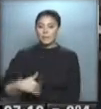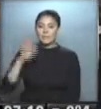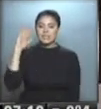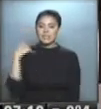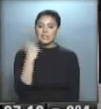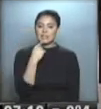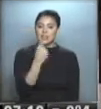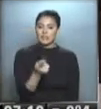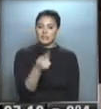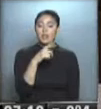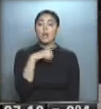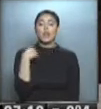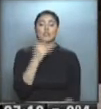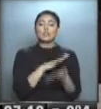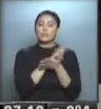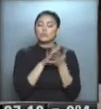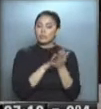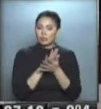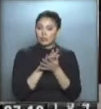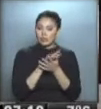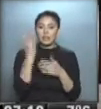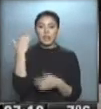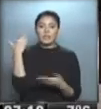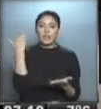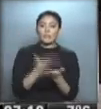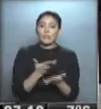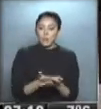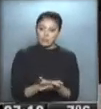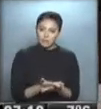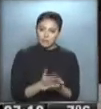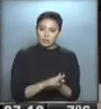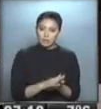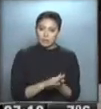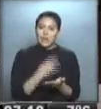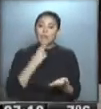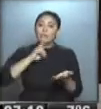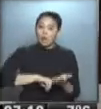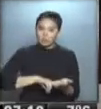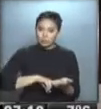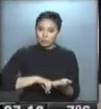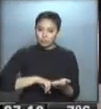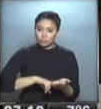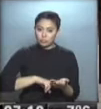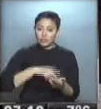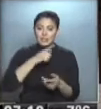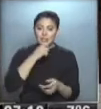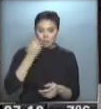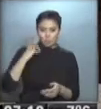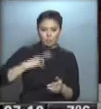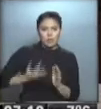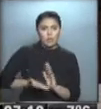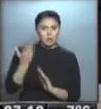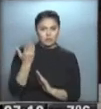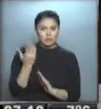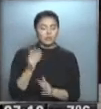la forma de una propuesta en materia de impuestos a los altos ingresos el impuesto a las